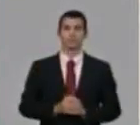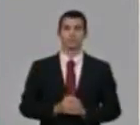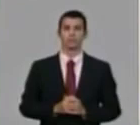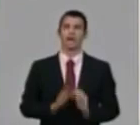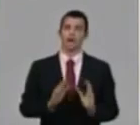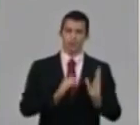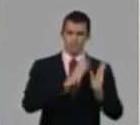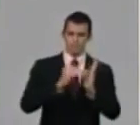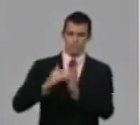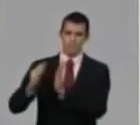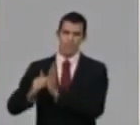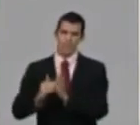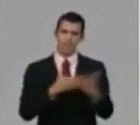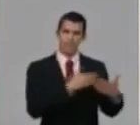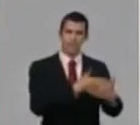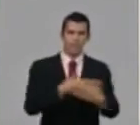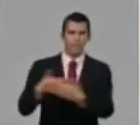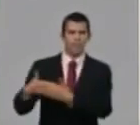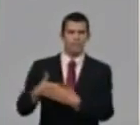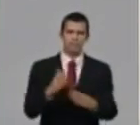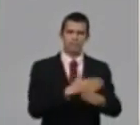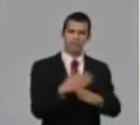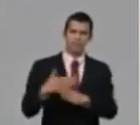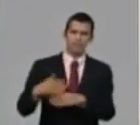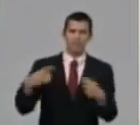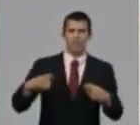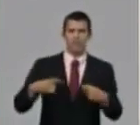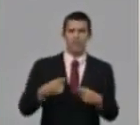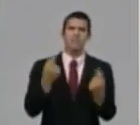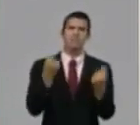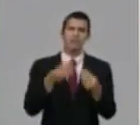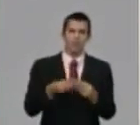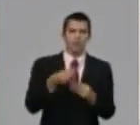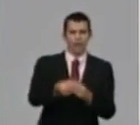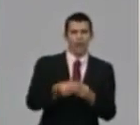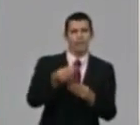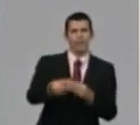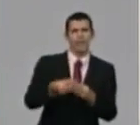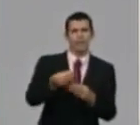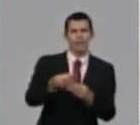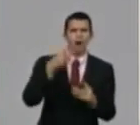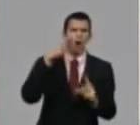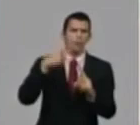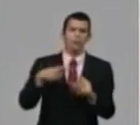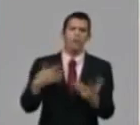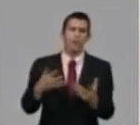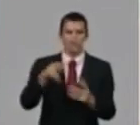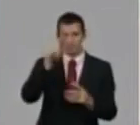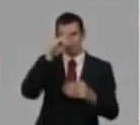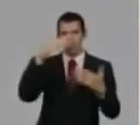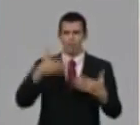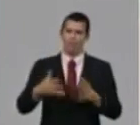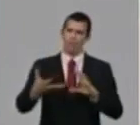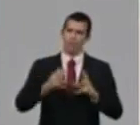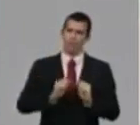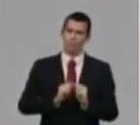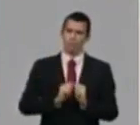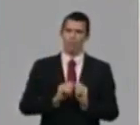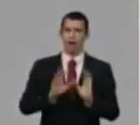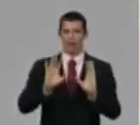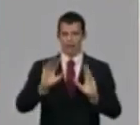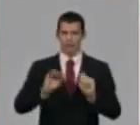presupuestado, a solicitudes de los OSDE, los organismos, según vayan siendo impactados por estas medidas. Un primer paquete de medidas que